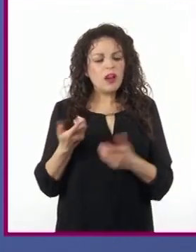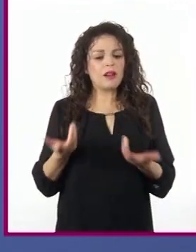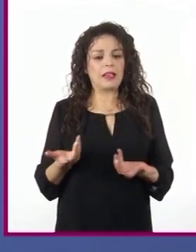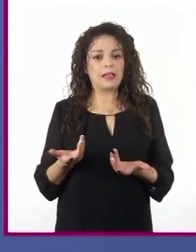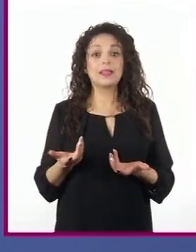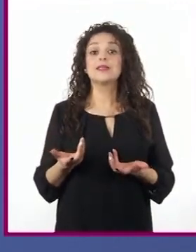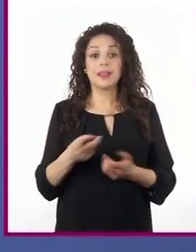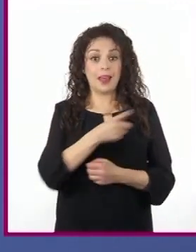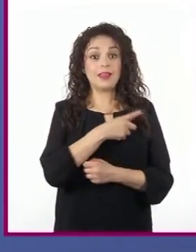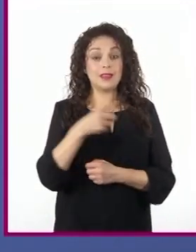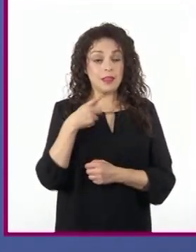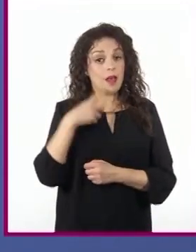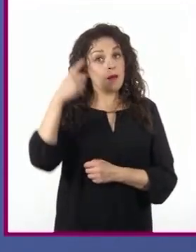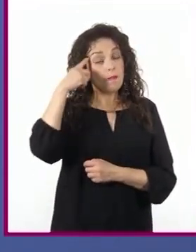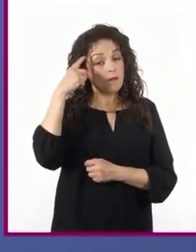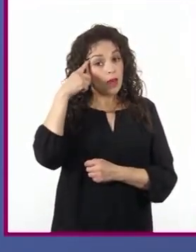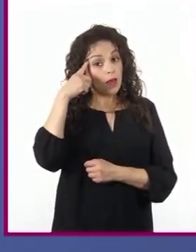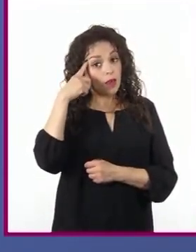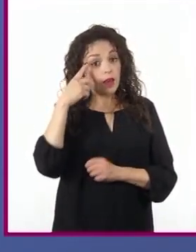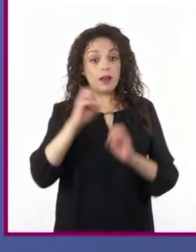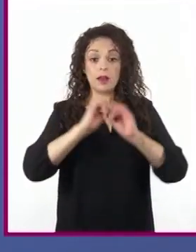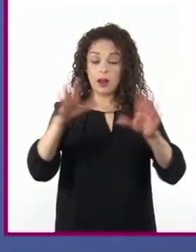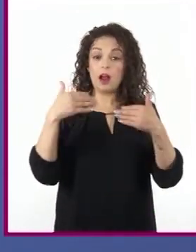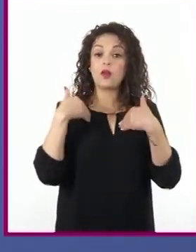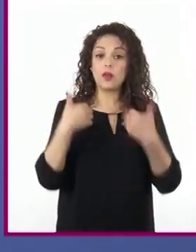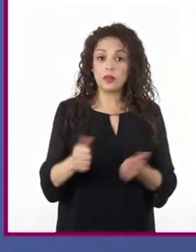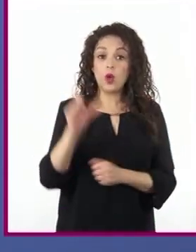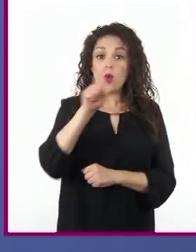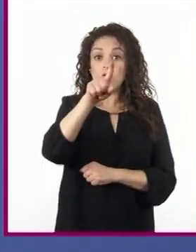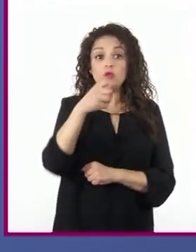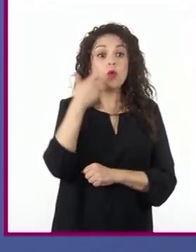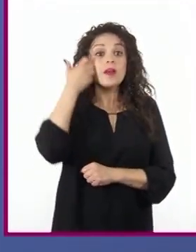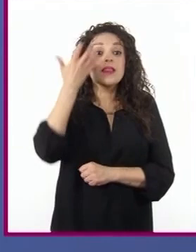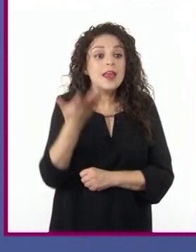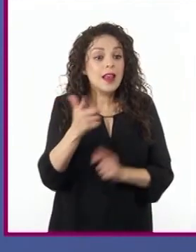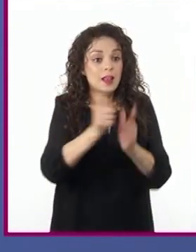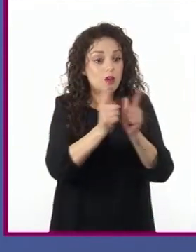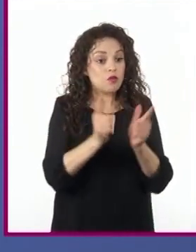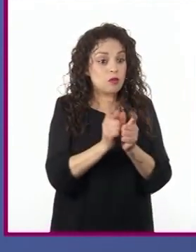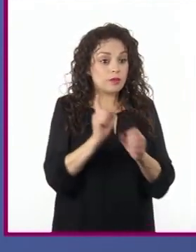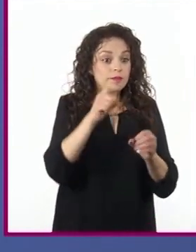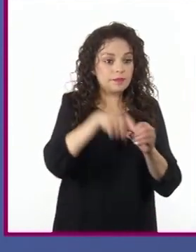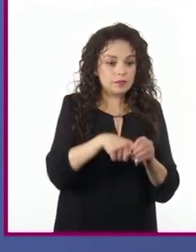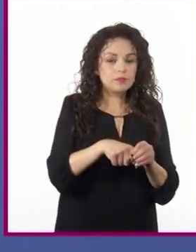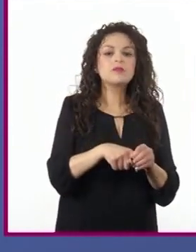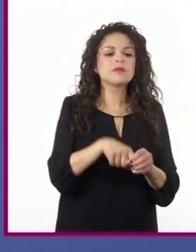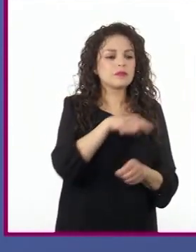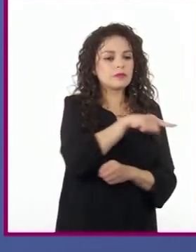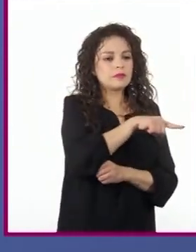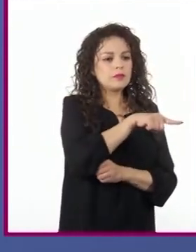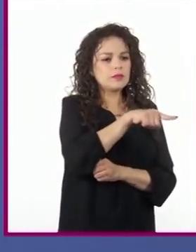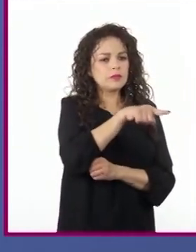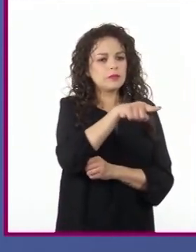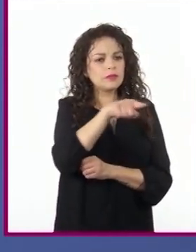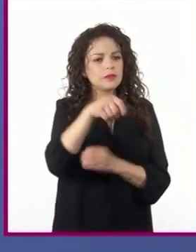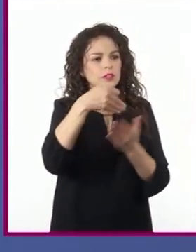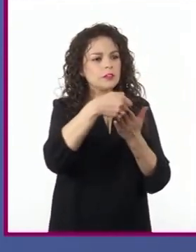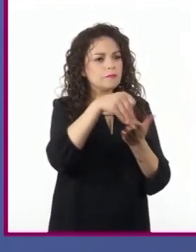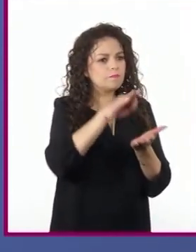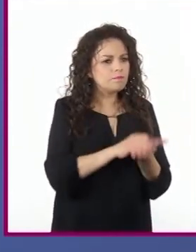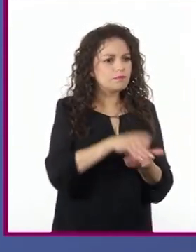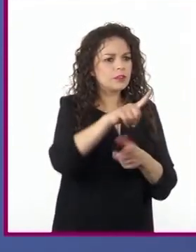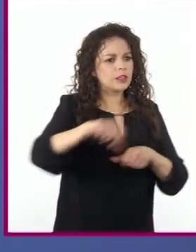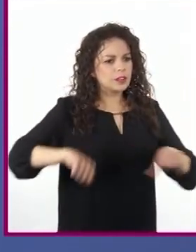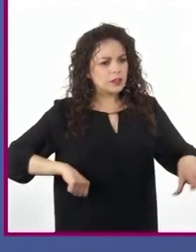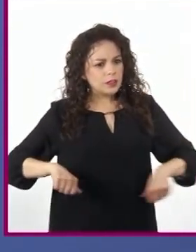estar conscientes que al intentar pertenecer a algún grupo, es posible que adopten actitudes o valores de las y los demás